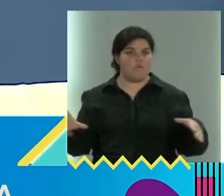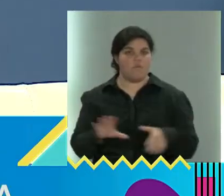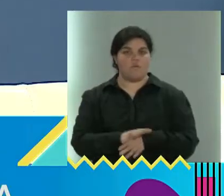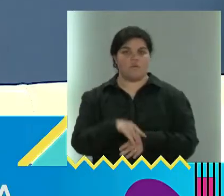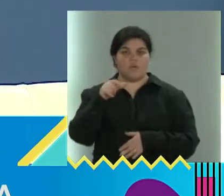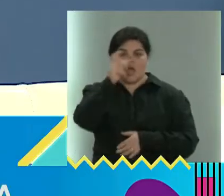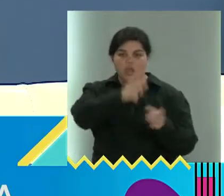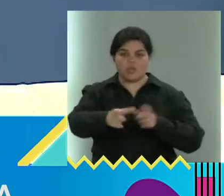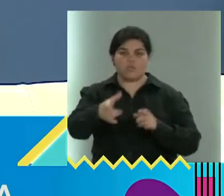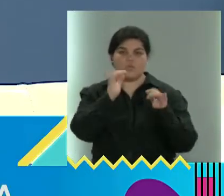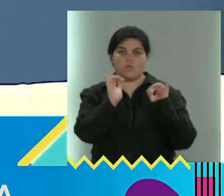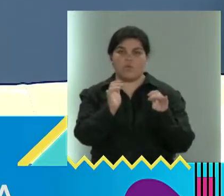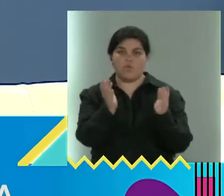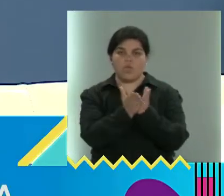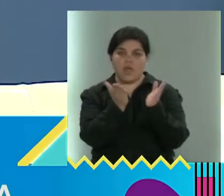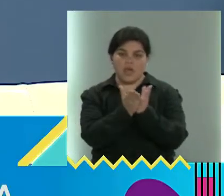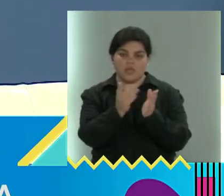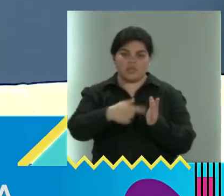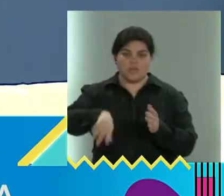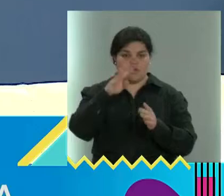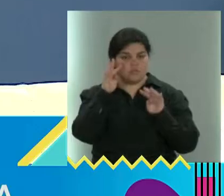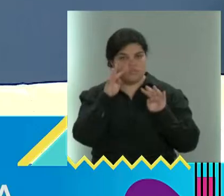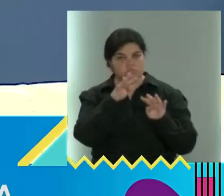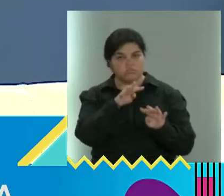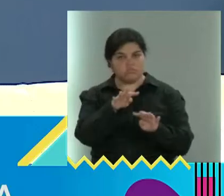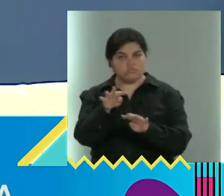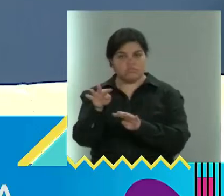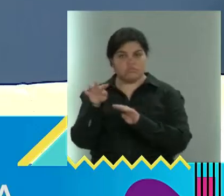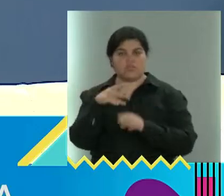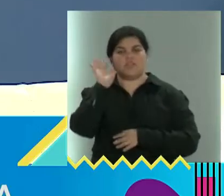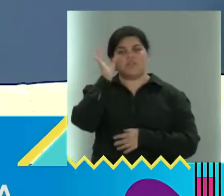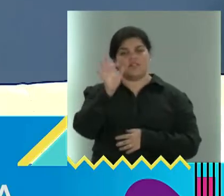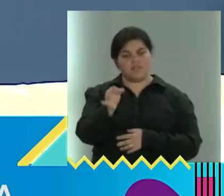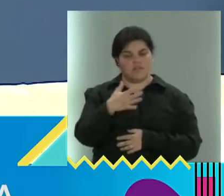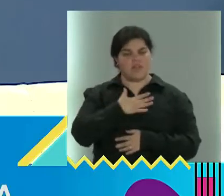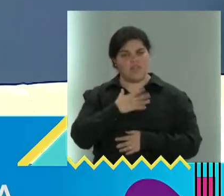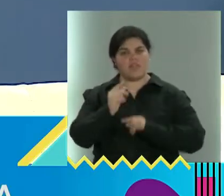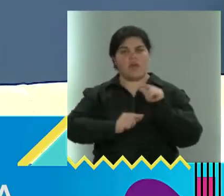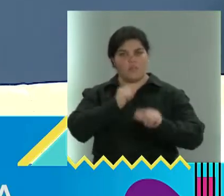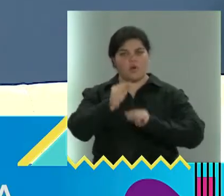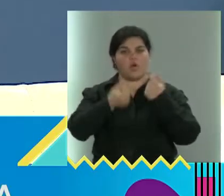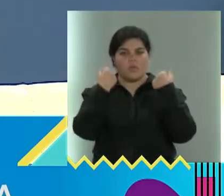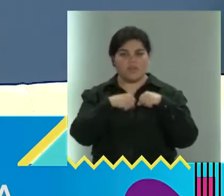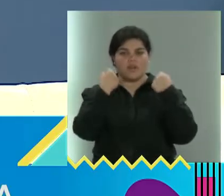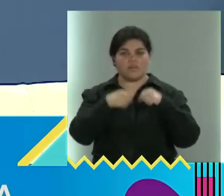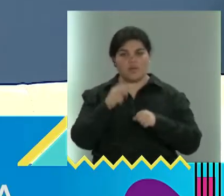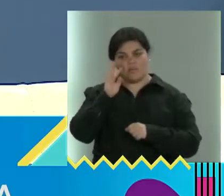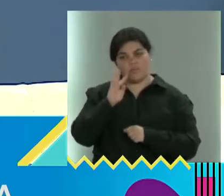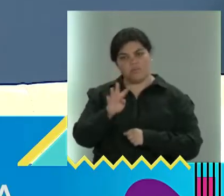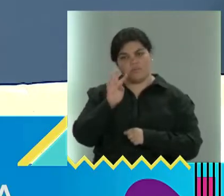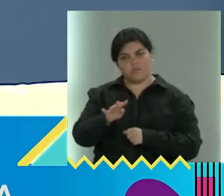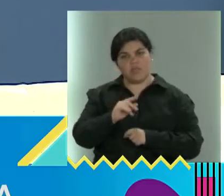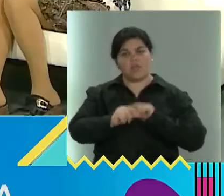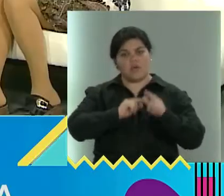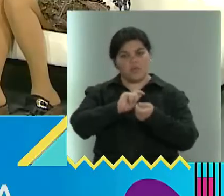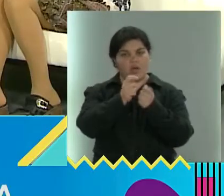crítica de los estudiantes y el sentir que cómo uno va renovando su práctica a partir de esa escucha. La importancia,